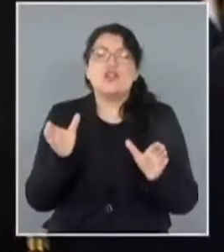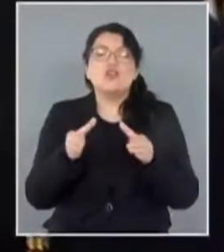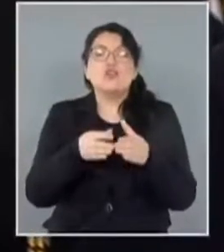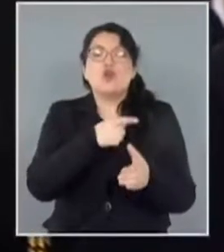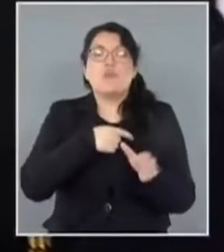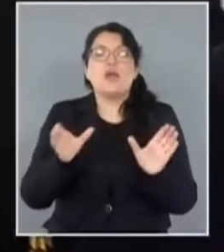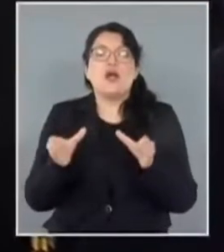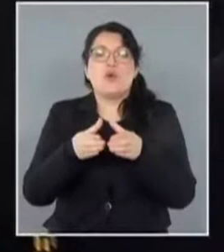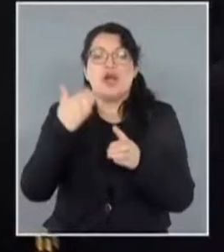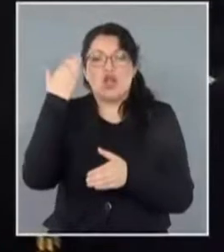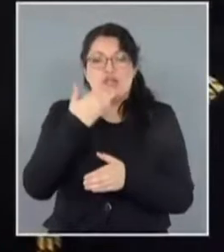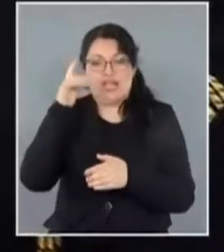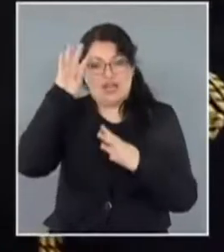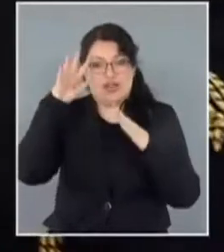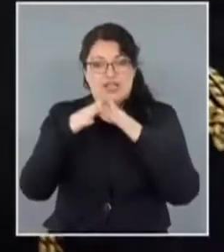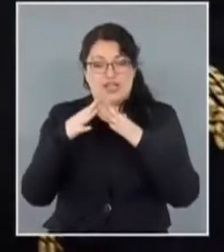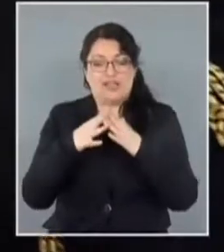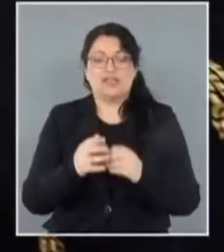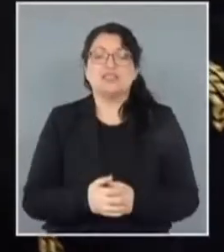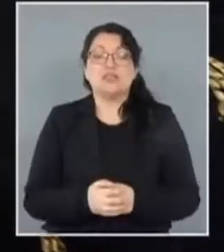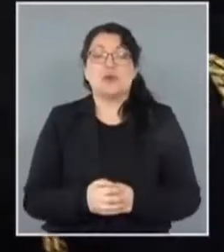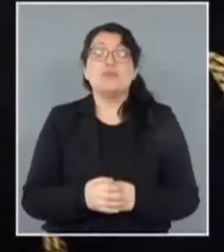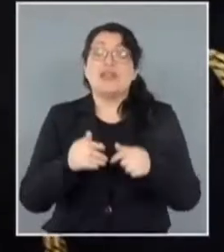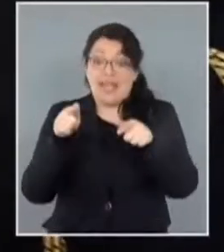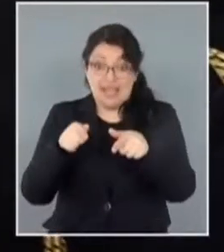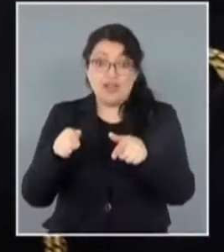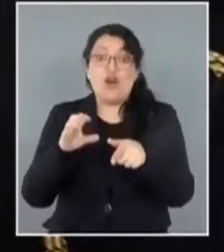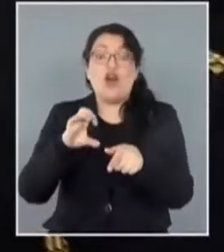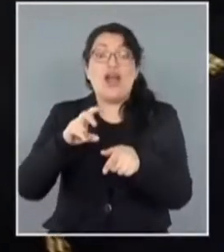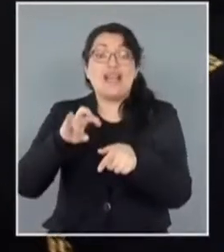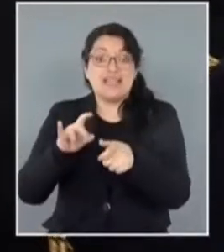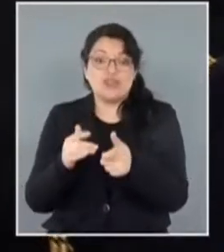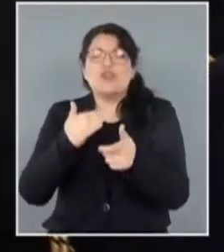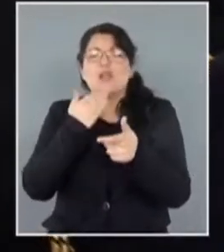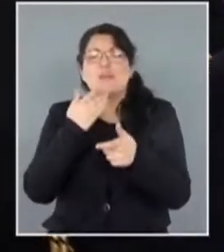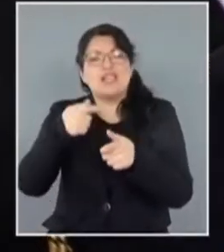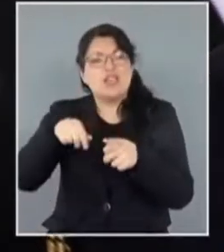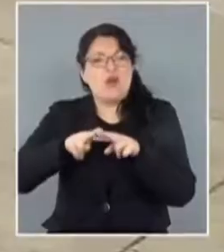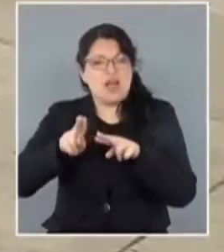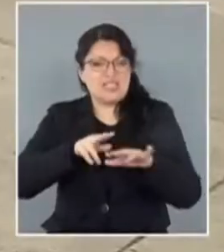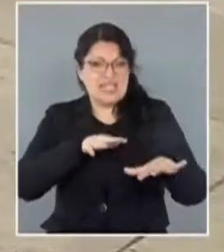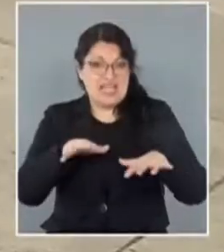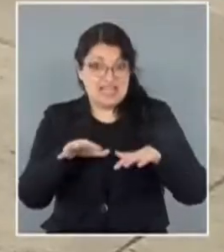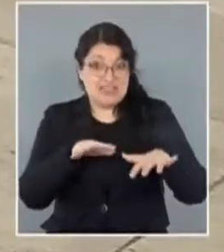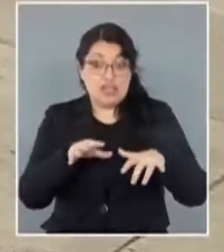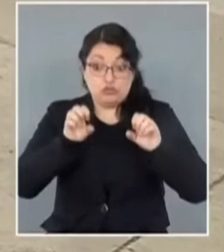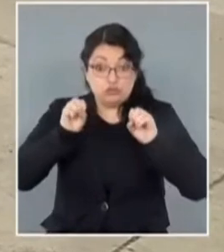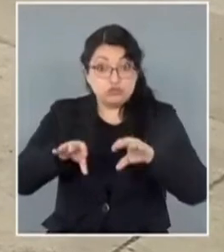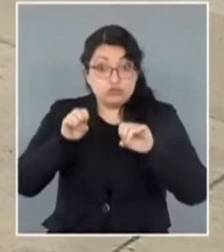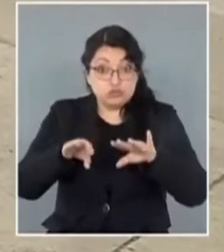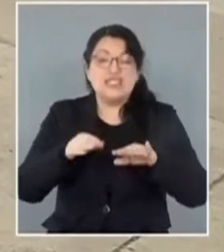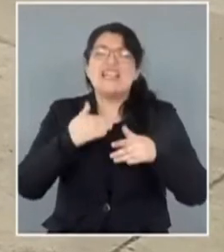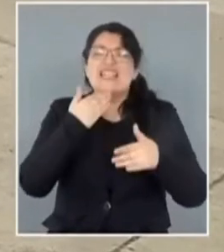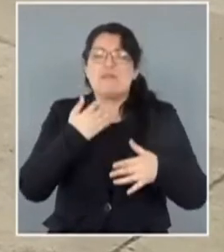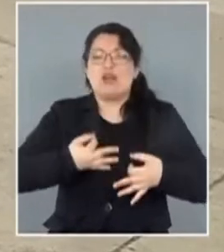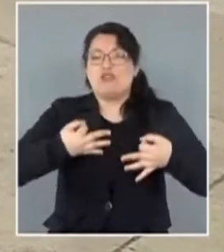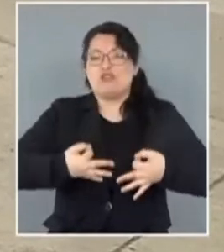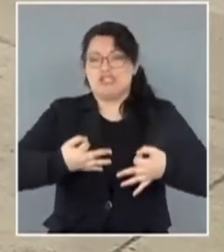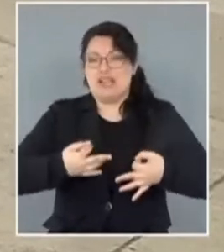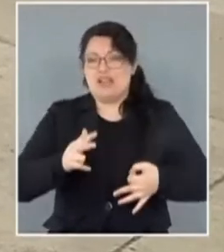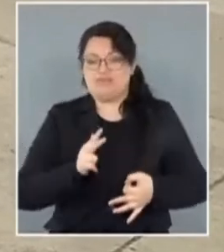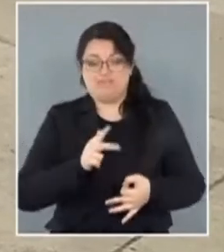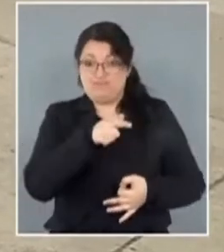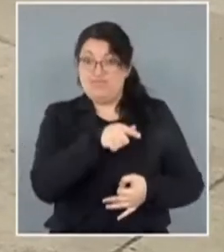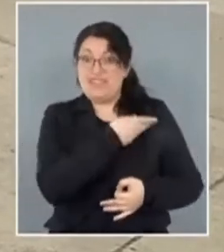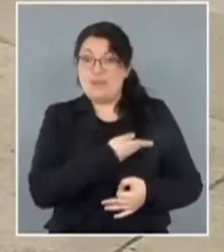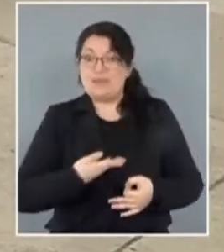del ejército. Los granaderos, junto con desarrollar las actividades formales y de protocolo de la